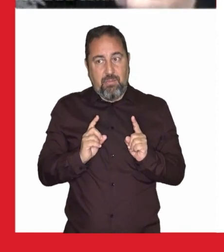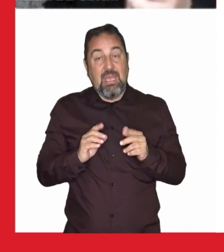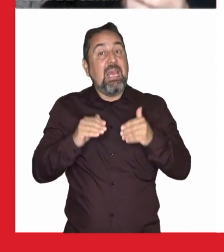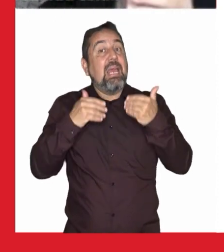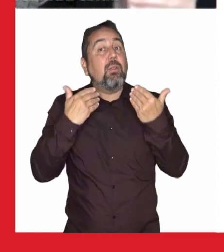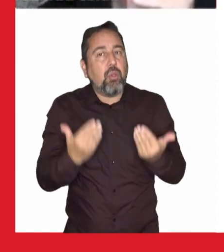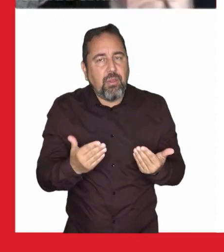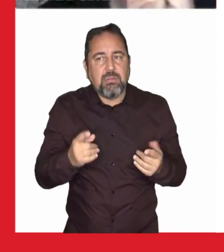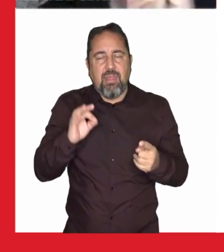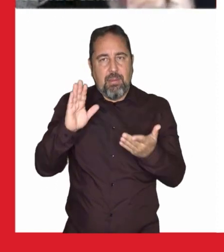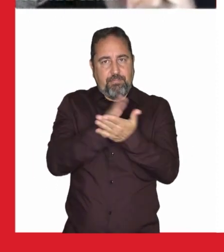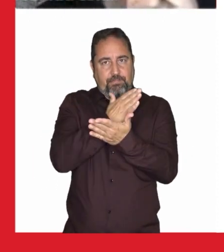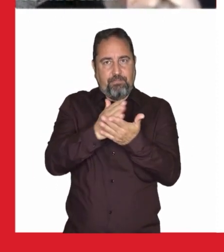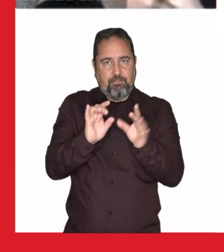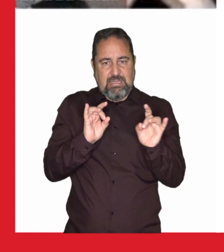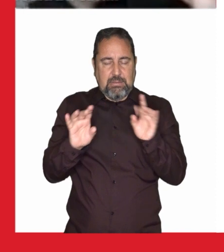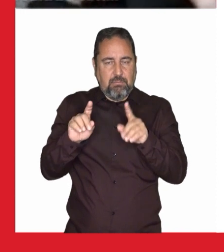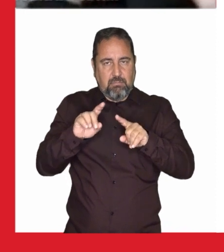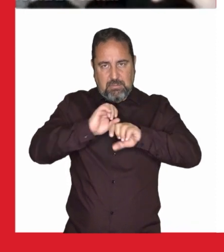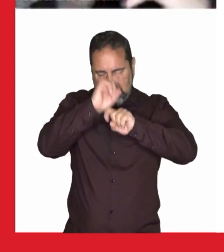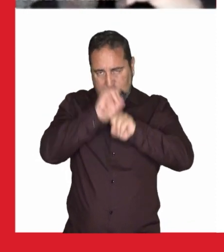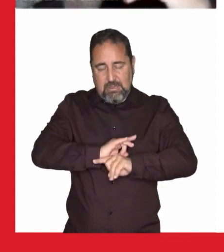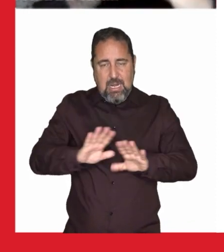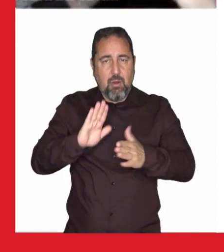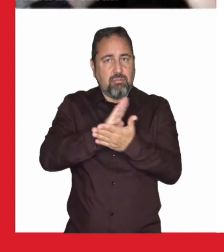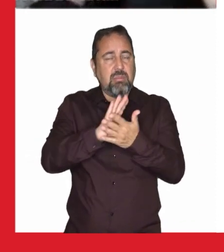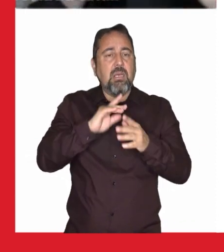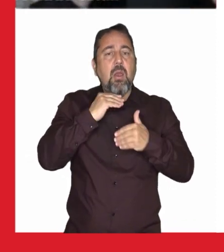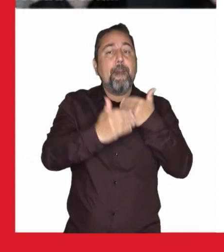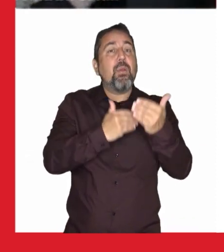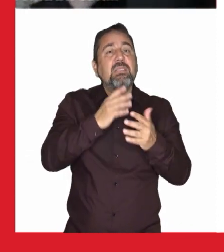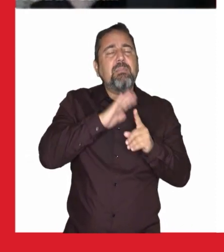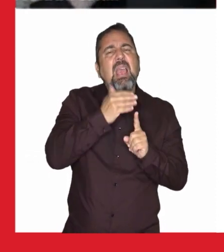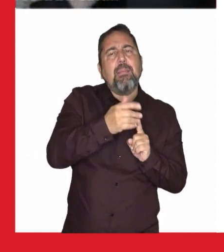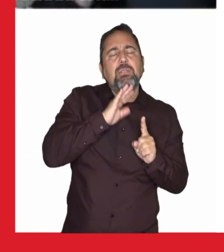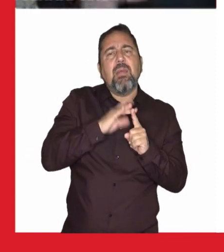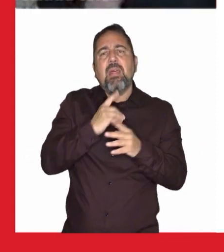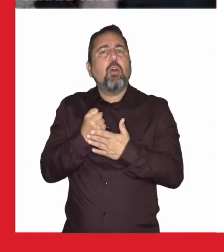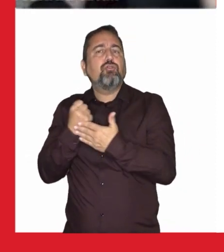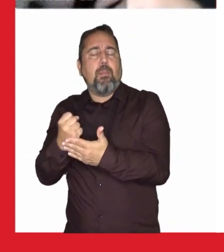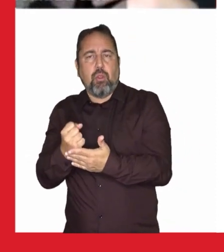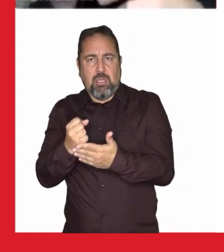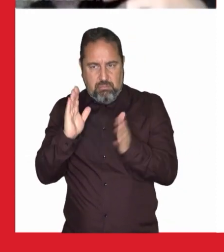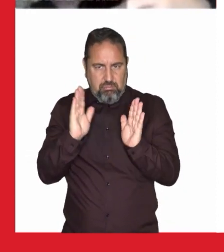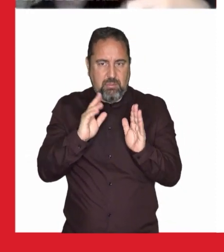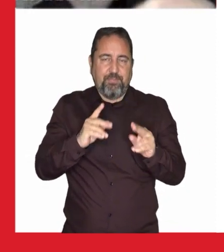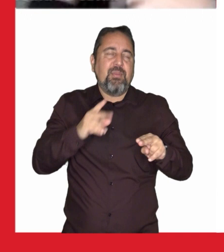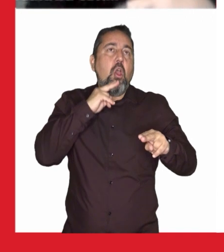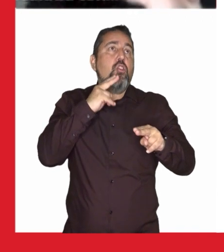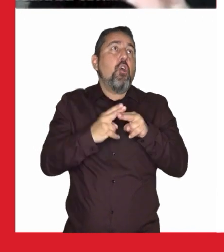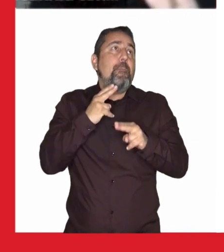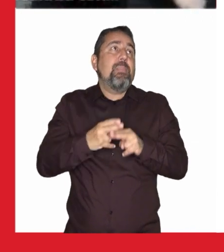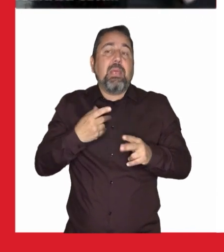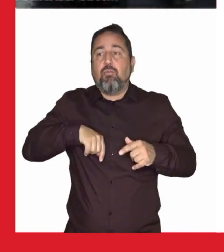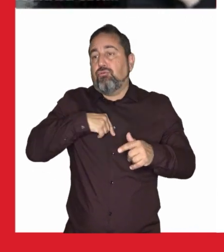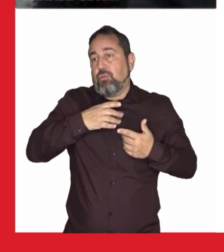de eso que es bastante importante. Entonces, distinguimos como vamos a decir, como entre los procesos clave y los procesos soporte, por